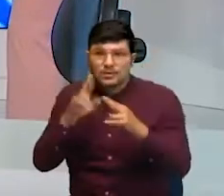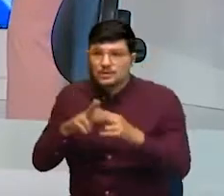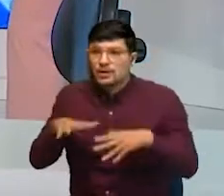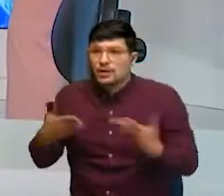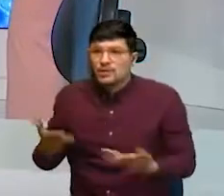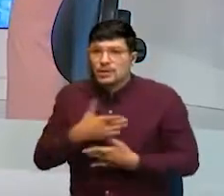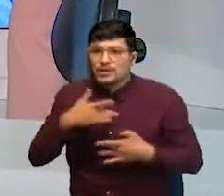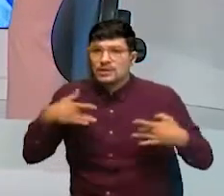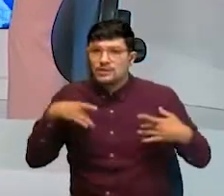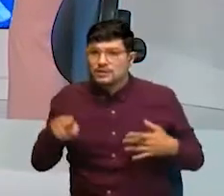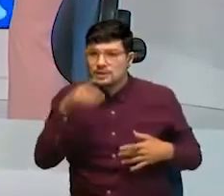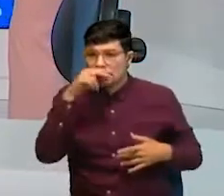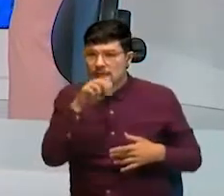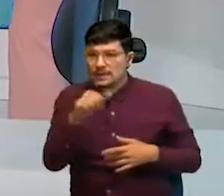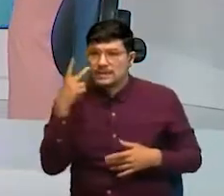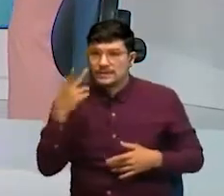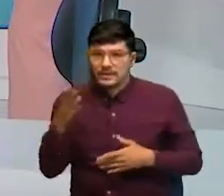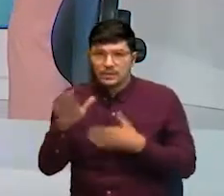dolía delante